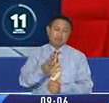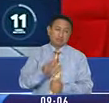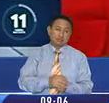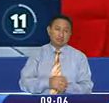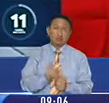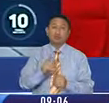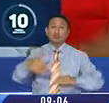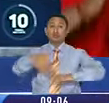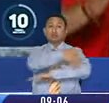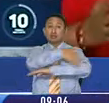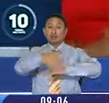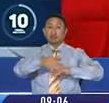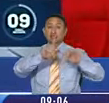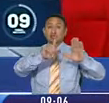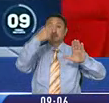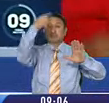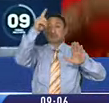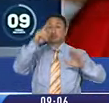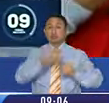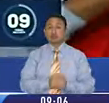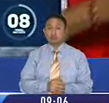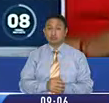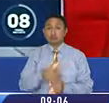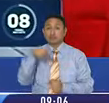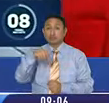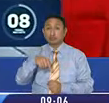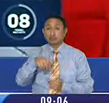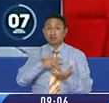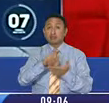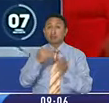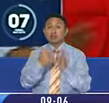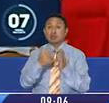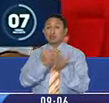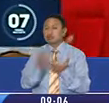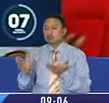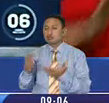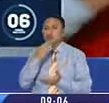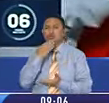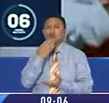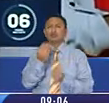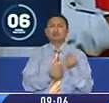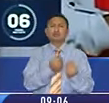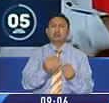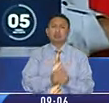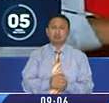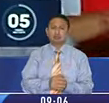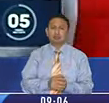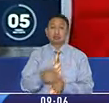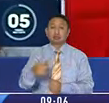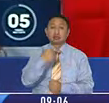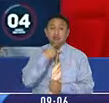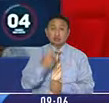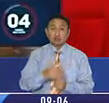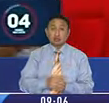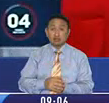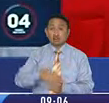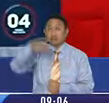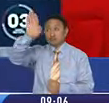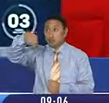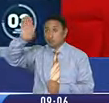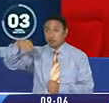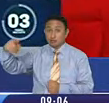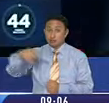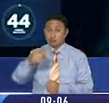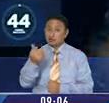vía cuesta 6 millones de dólares. Si vas a suprimir la tasa, ¿cómo lo vas a hacer? Y no nos digas que con lo de los murales, porque con